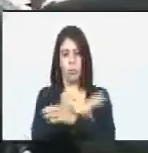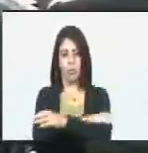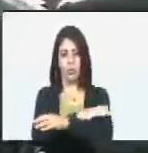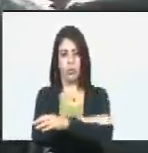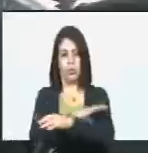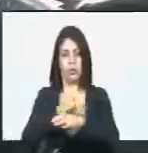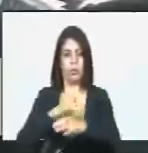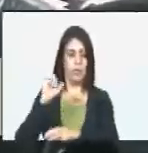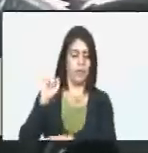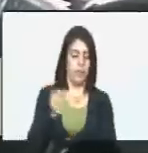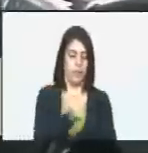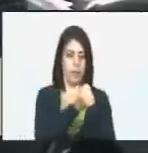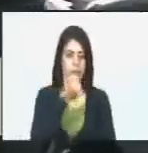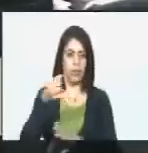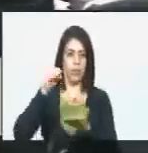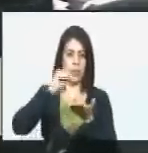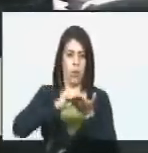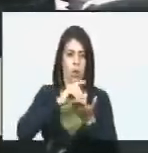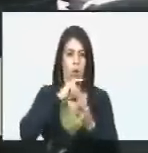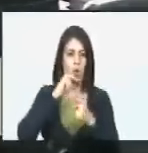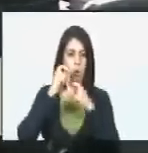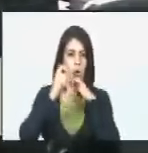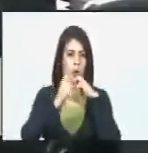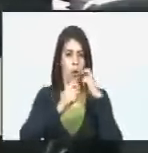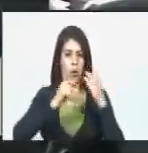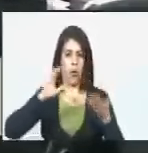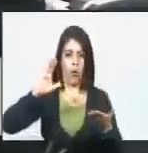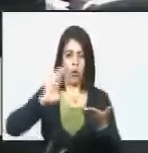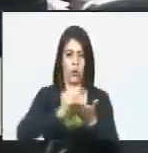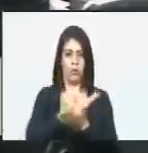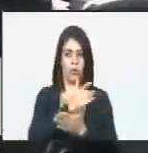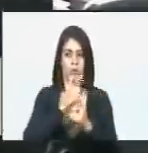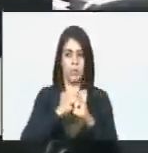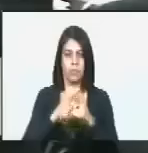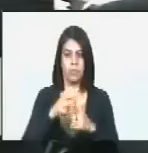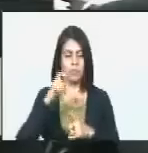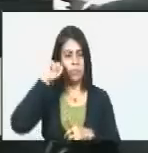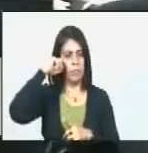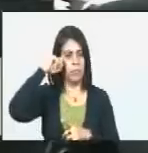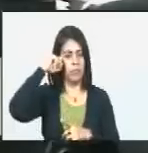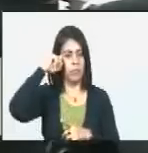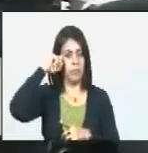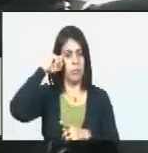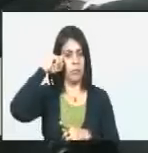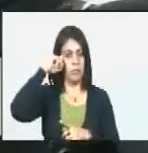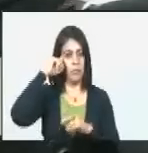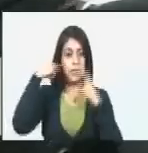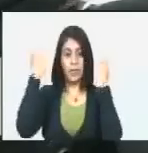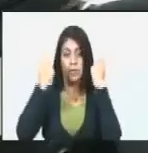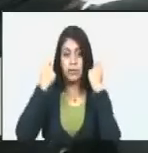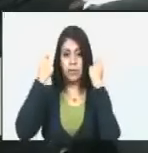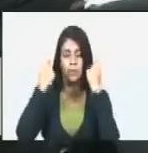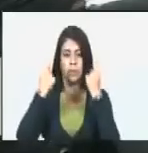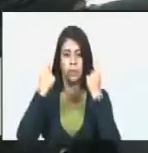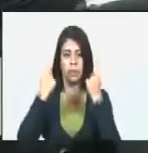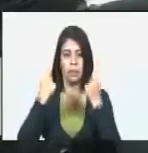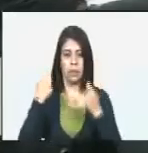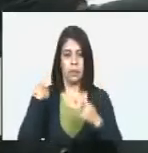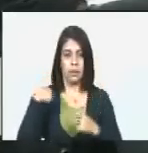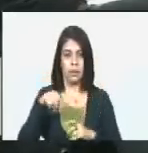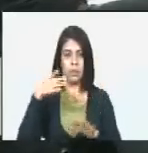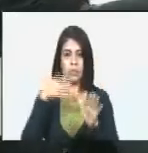venciendo otra vez el odio, recordándola y celebrándola, tiene que tener un